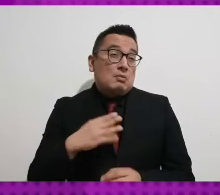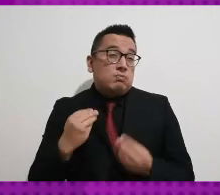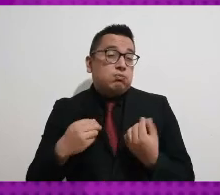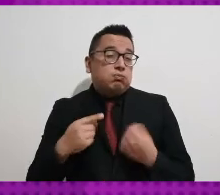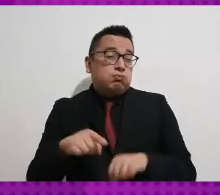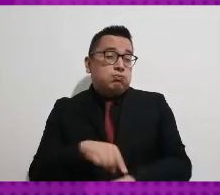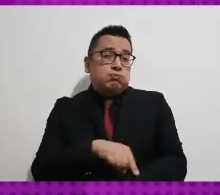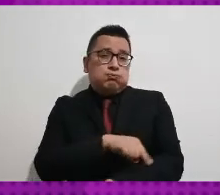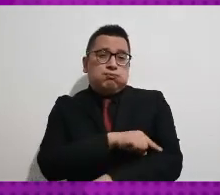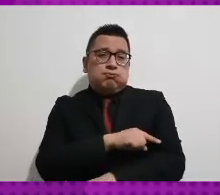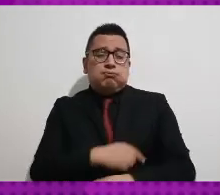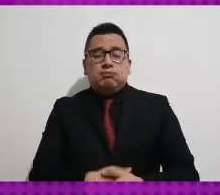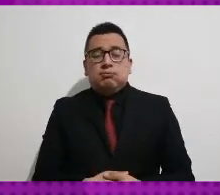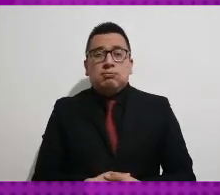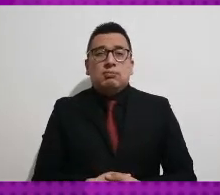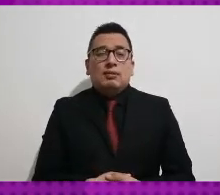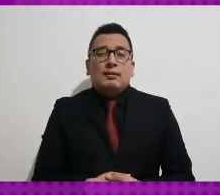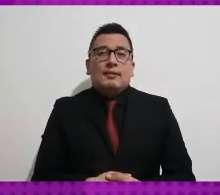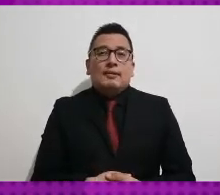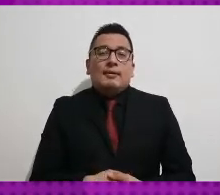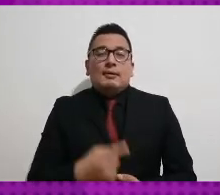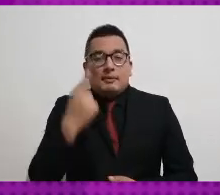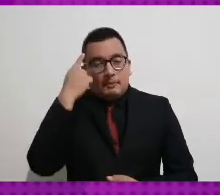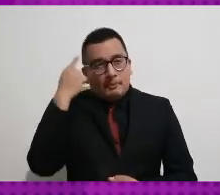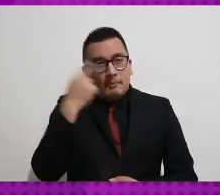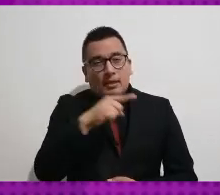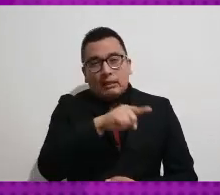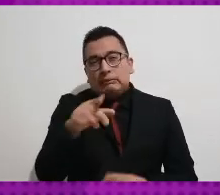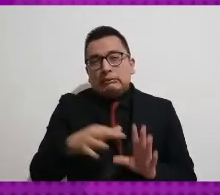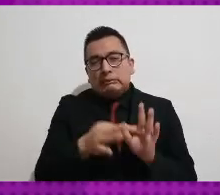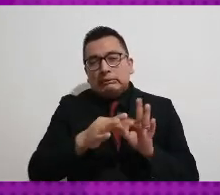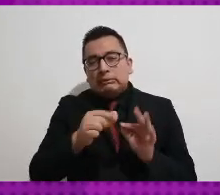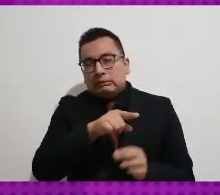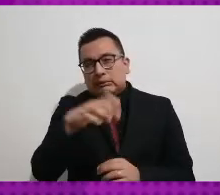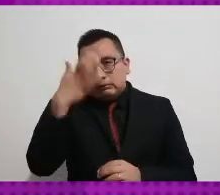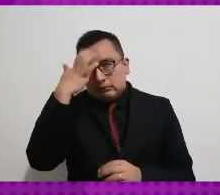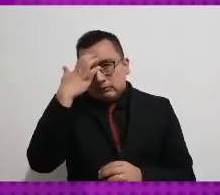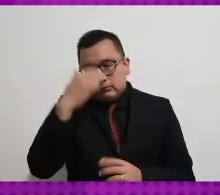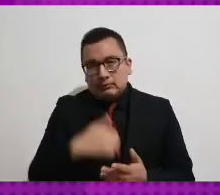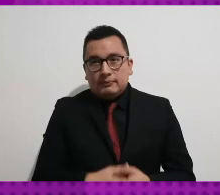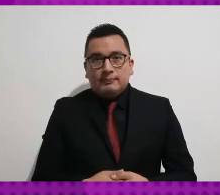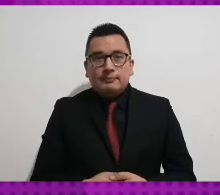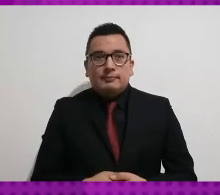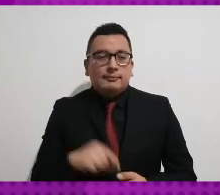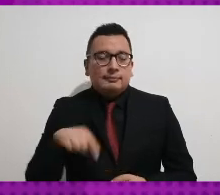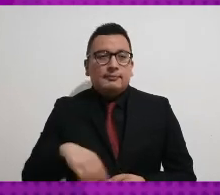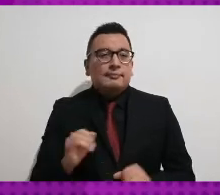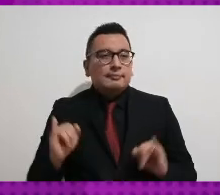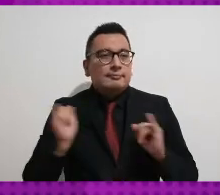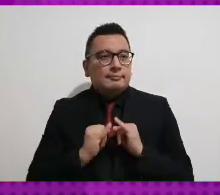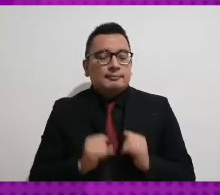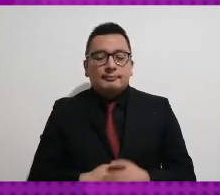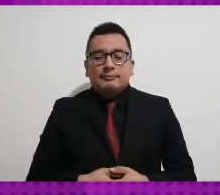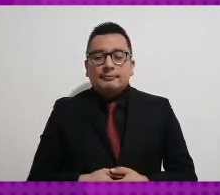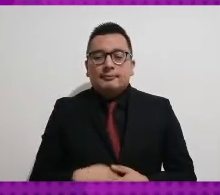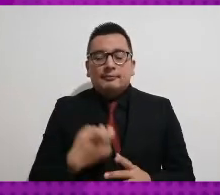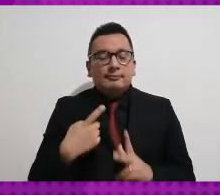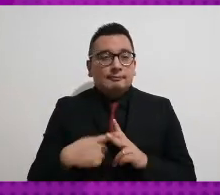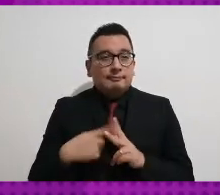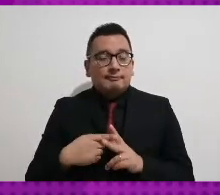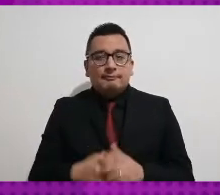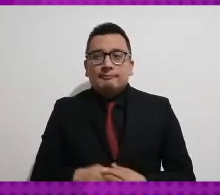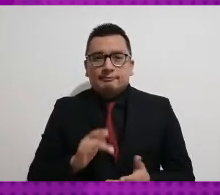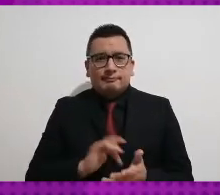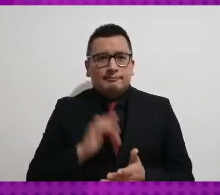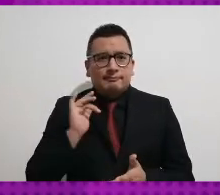que platicar y mucho que darle a conocer a la ciudadanía del estado de Coahuila del trabajo que se está haciendo en el Instituto Electoral de Coahuila, en la